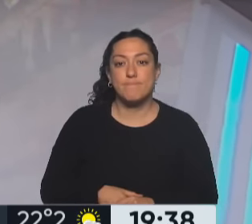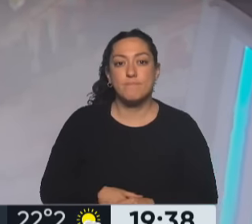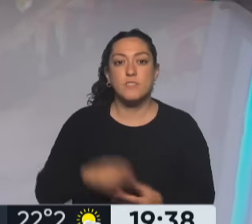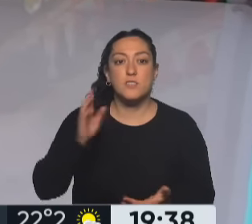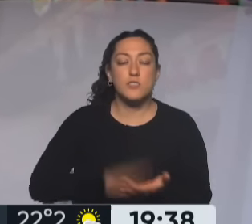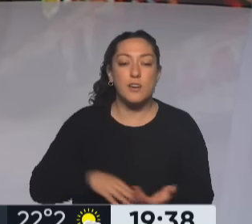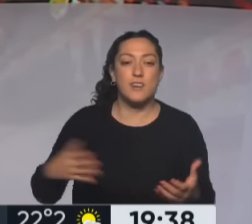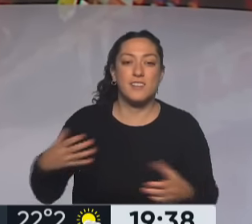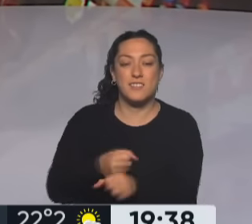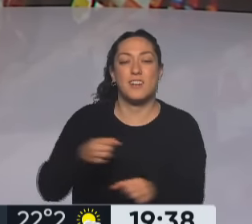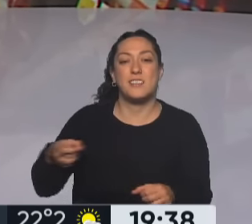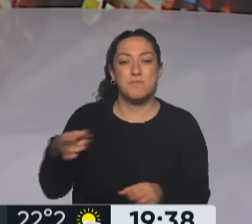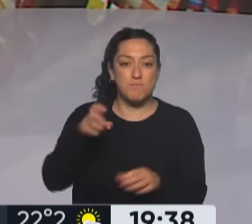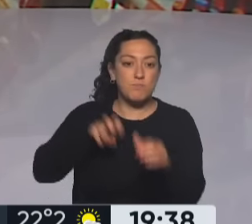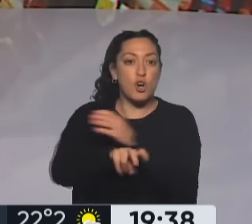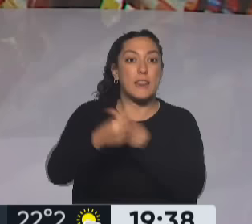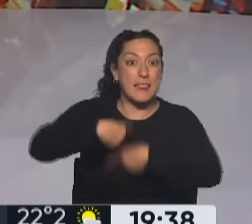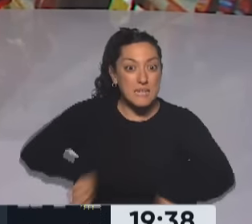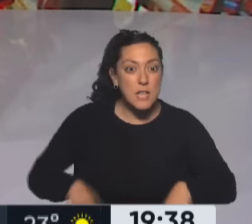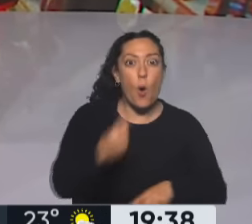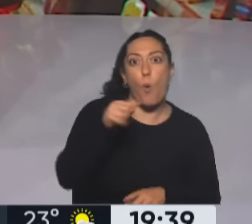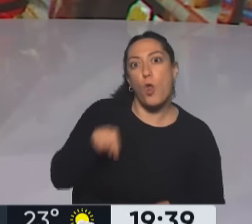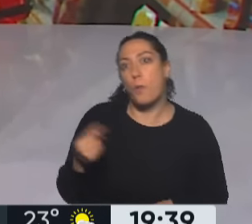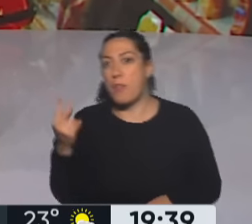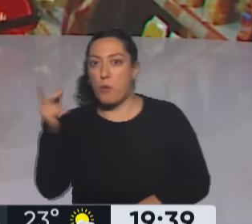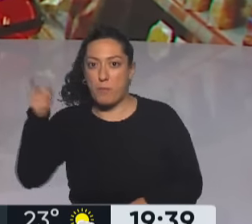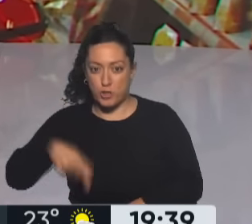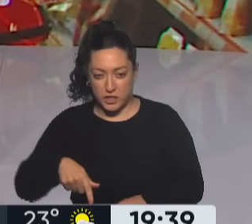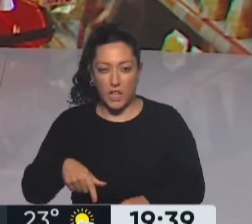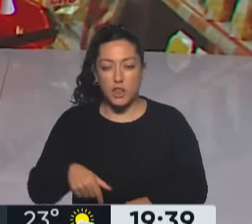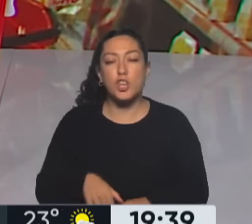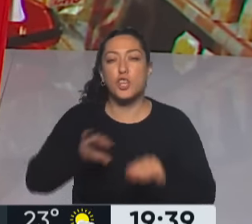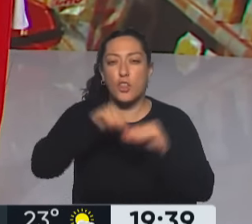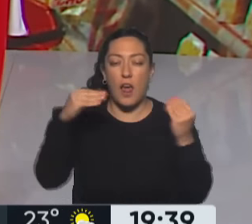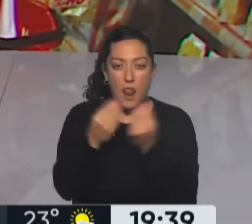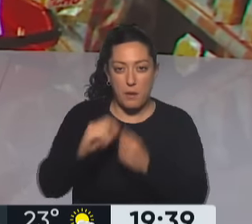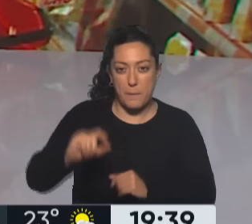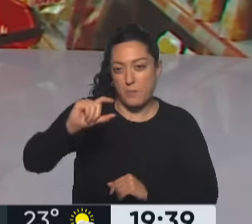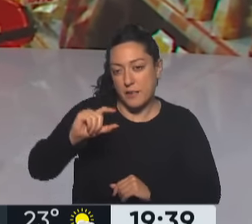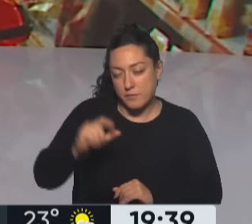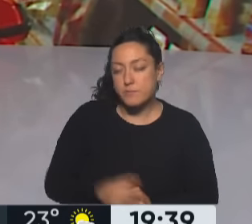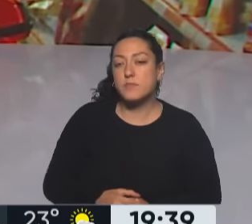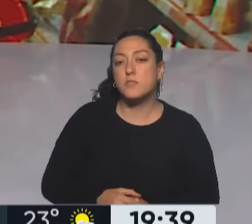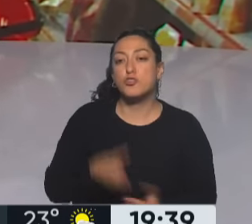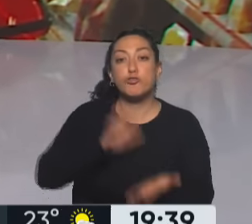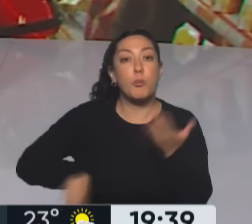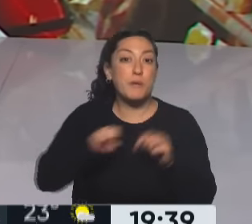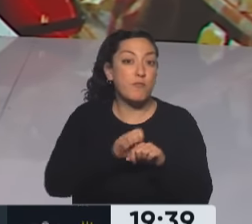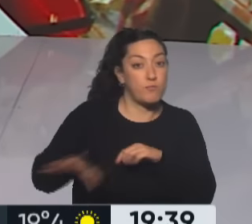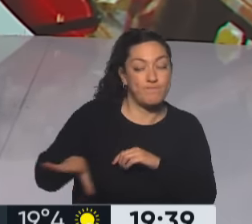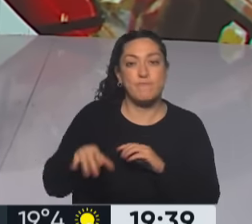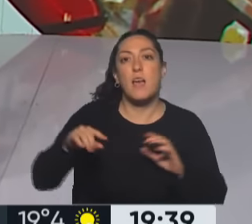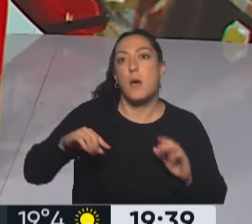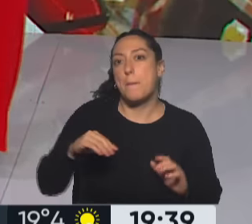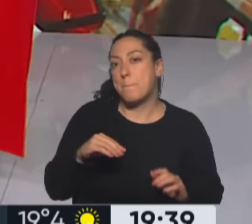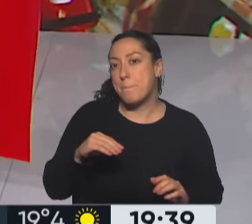transporte, estamos hablando de un aumento del 1,2%. Si lo vemos en términos de la incidencia, en el Gran Buenos Aires